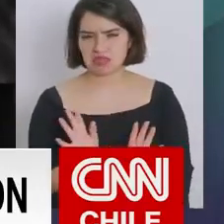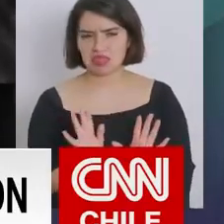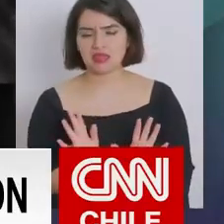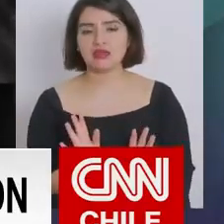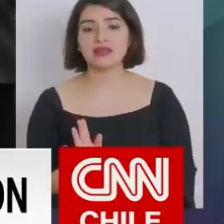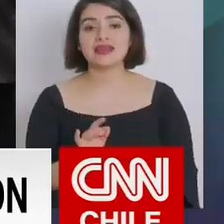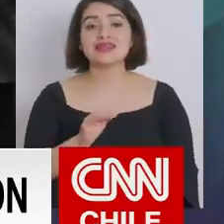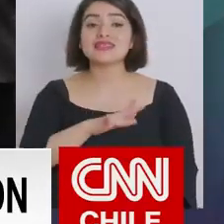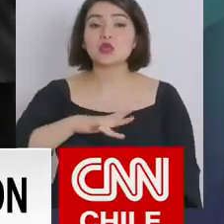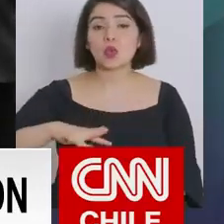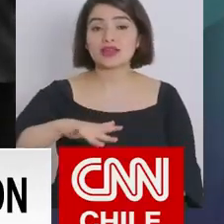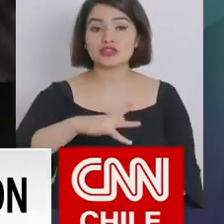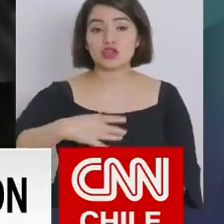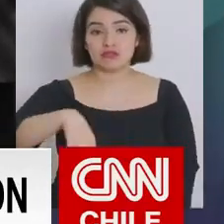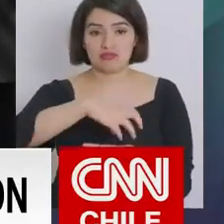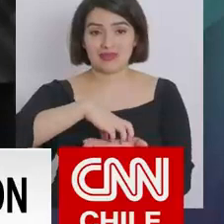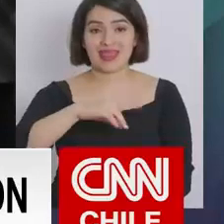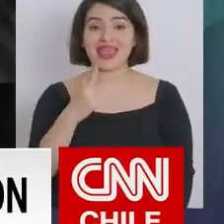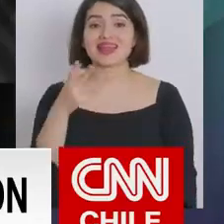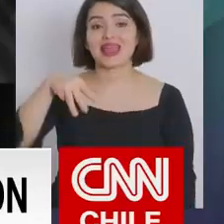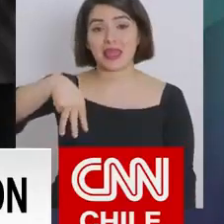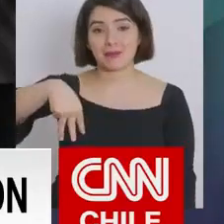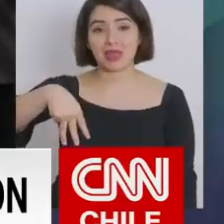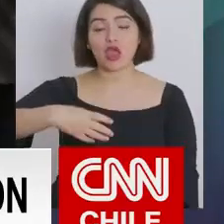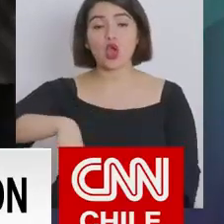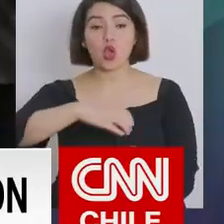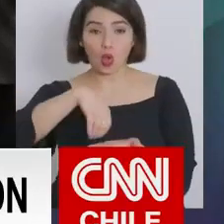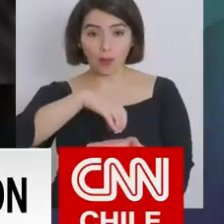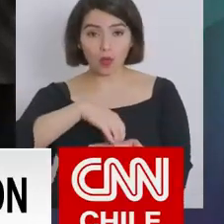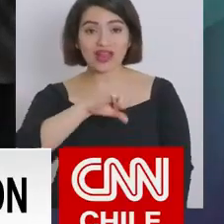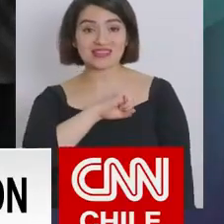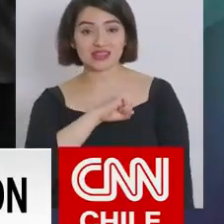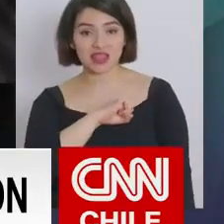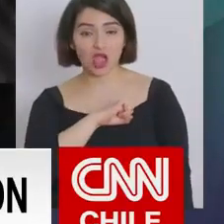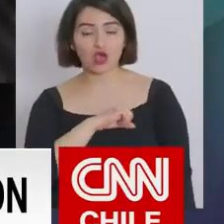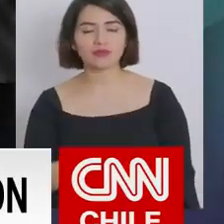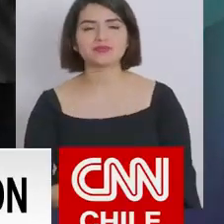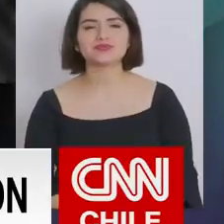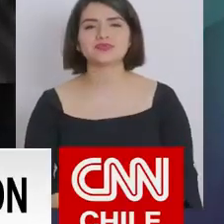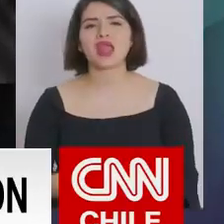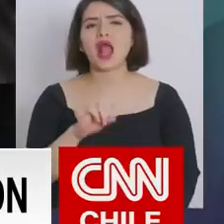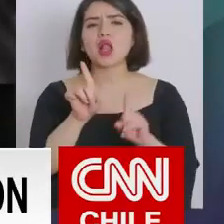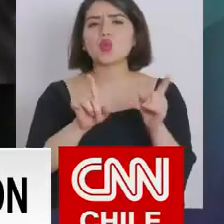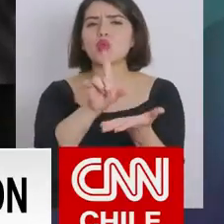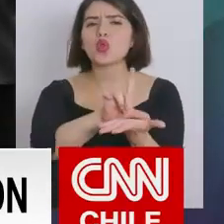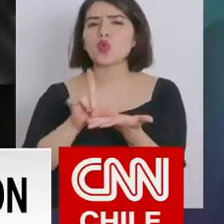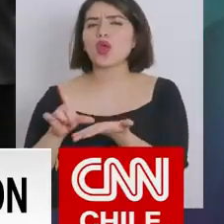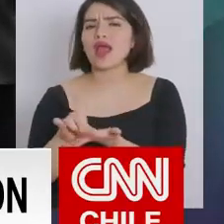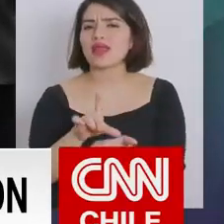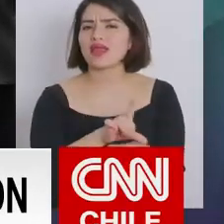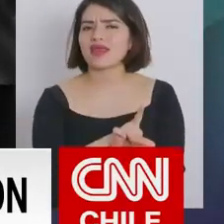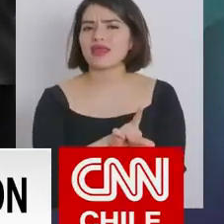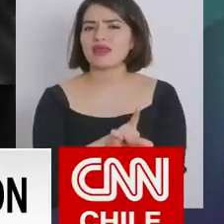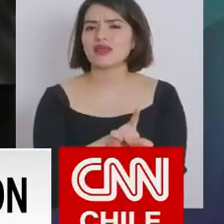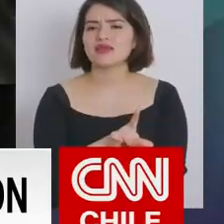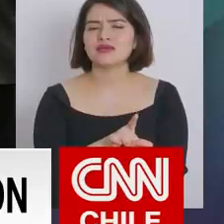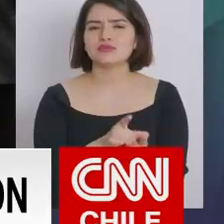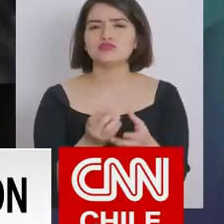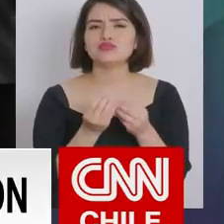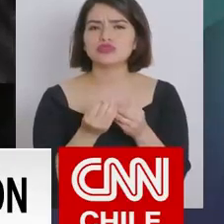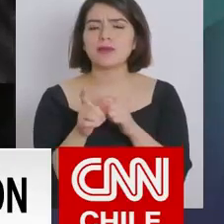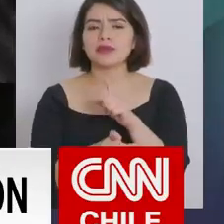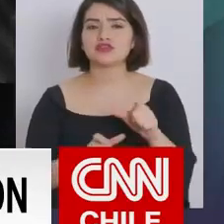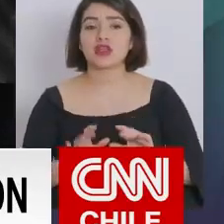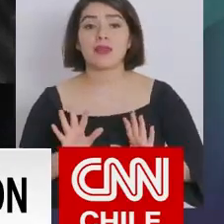relación a la situación de la región metropolitana, en la comuna de Santiago, en aquellos lugares donde hay un número importante de